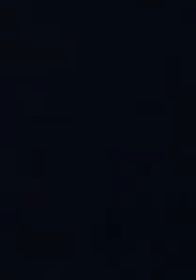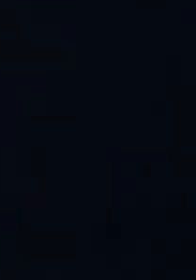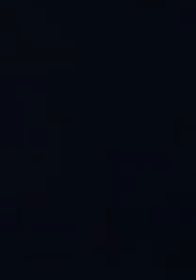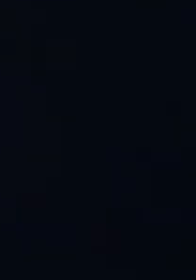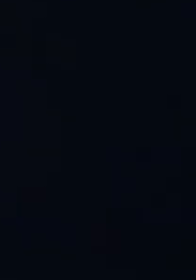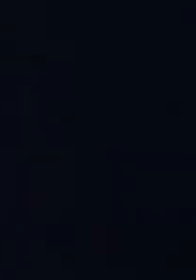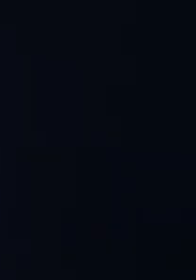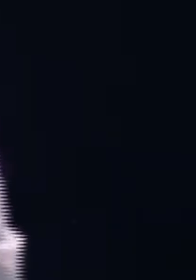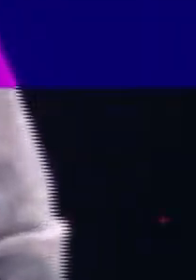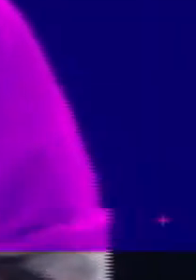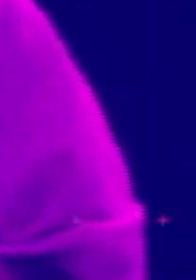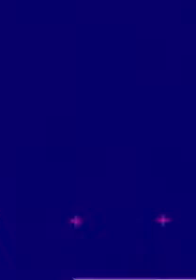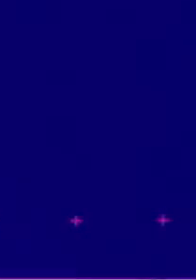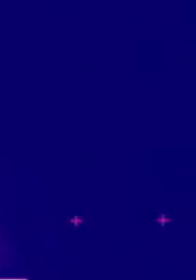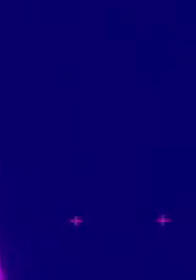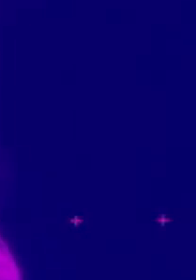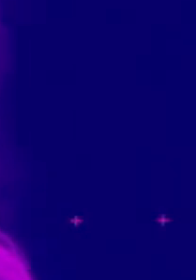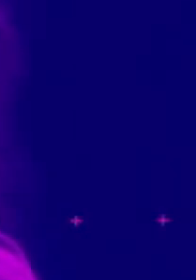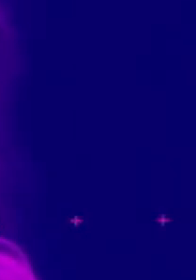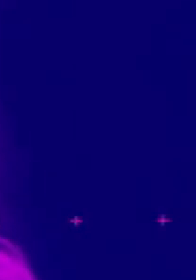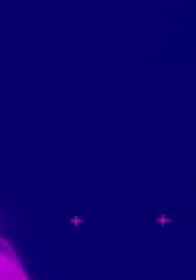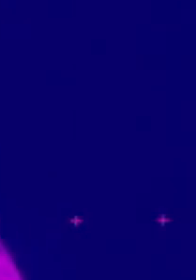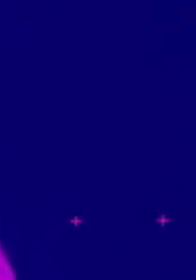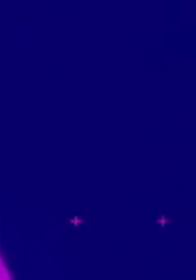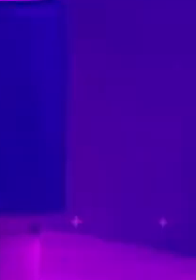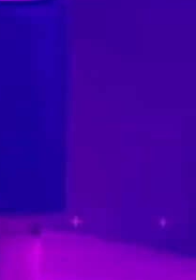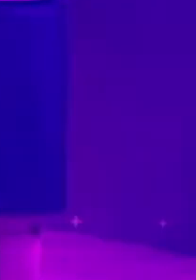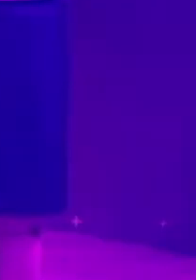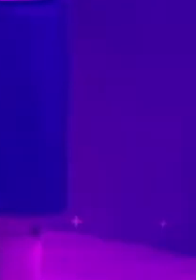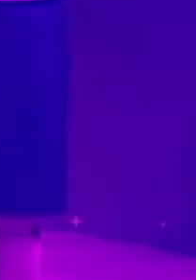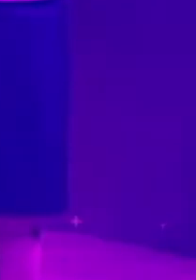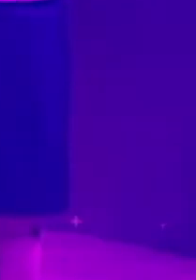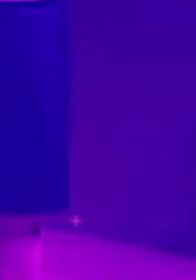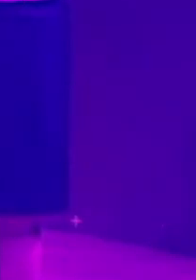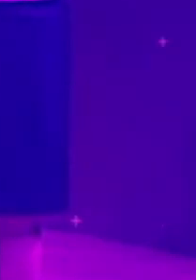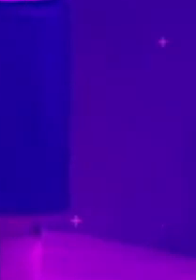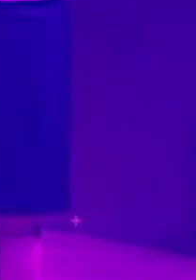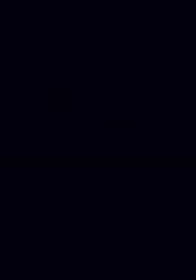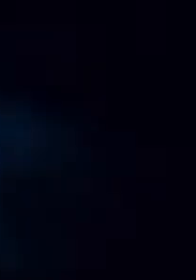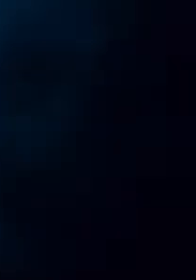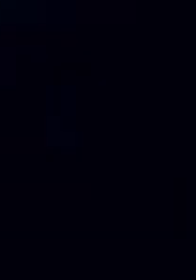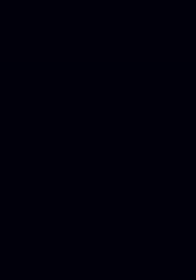y 30 de la tarde en 32 térmica televisión